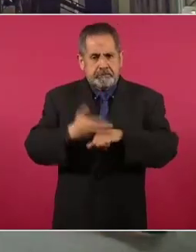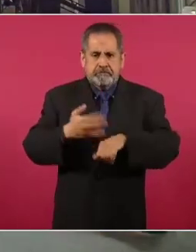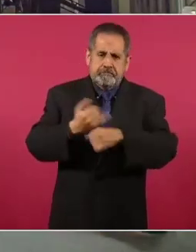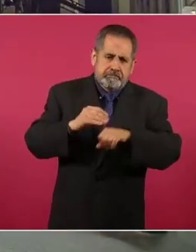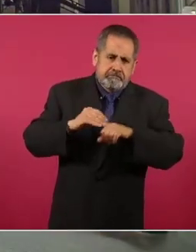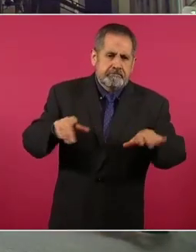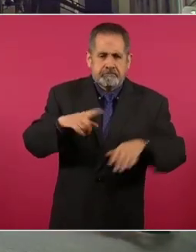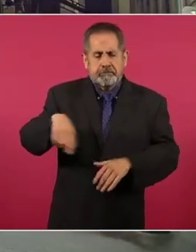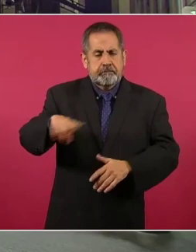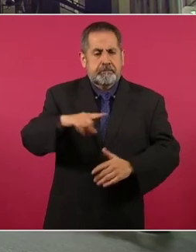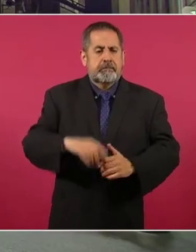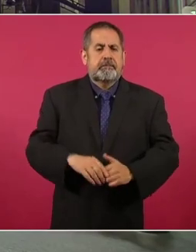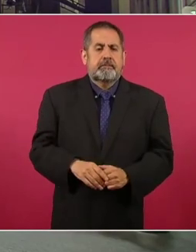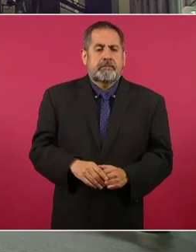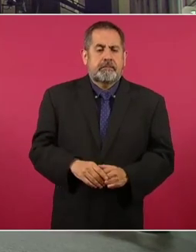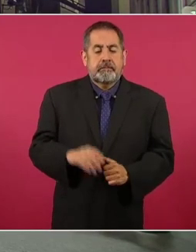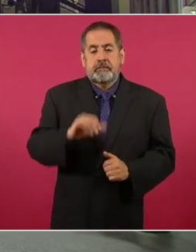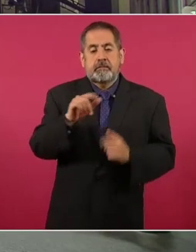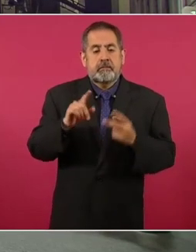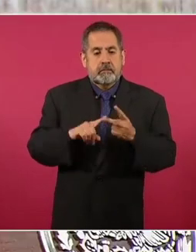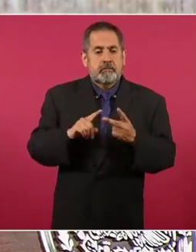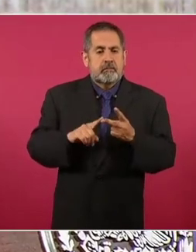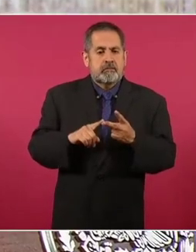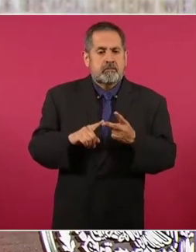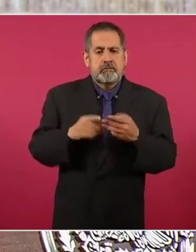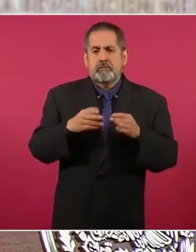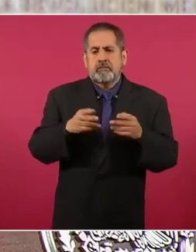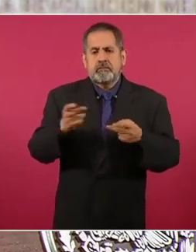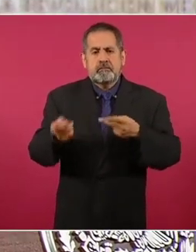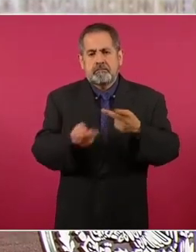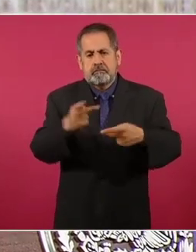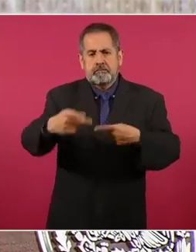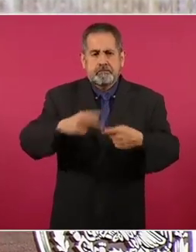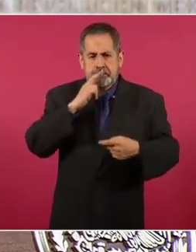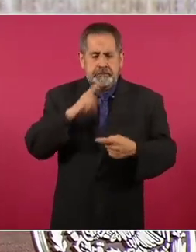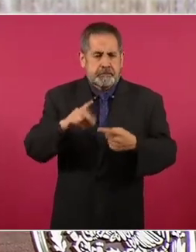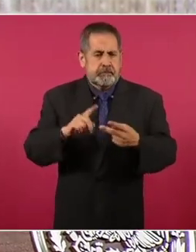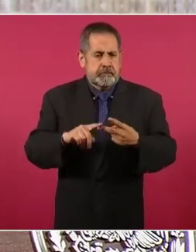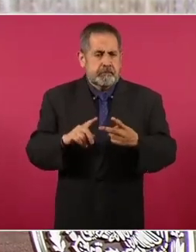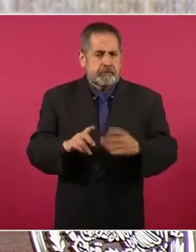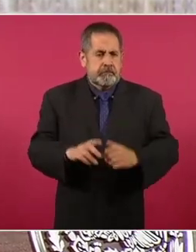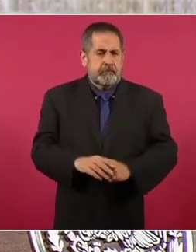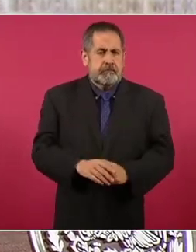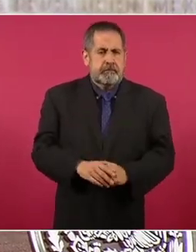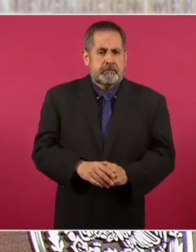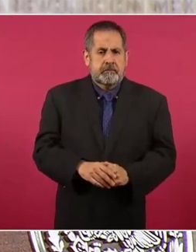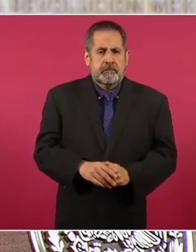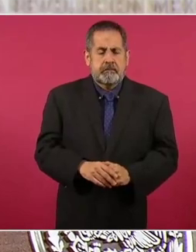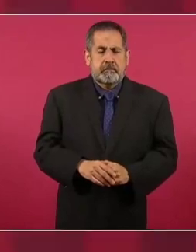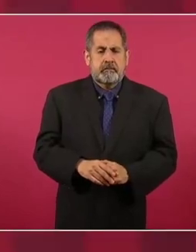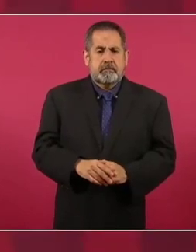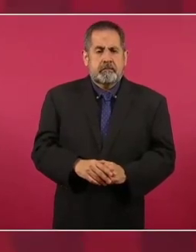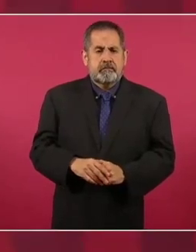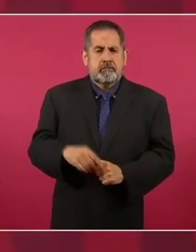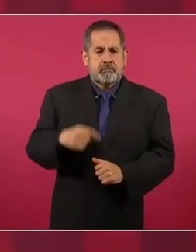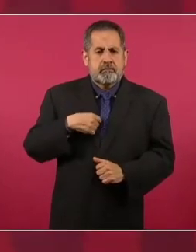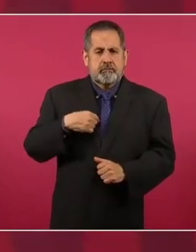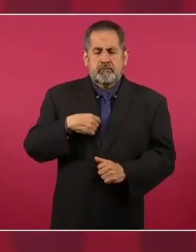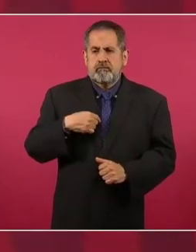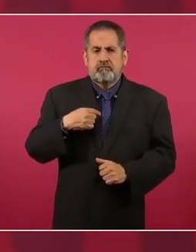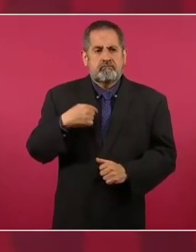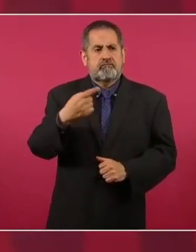informar. Y luego abrimos para preguntas y respuestas. Vamos a estar el fin